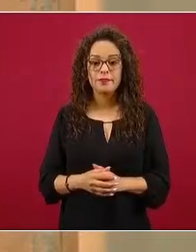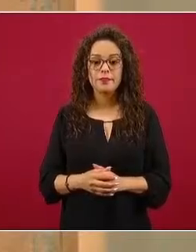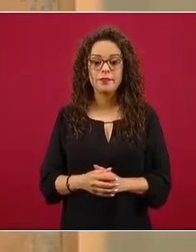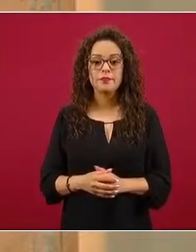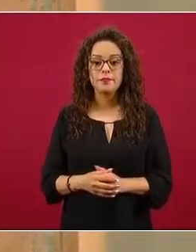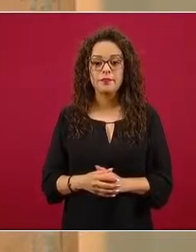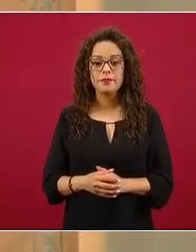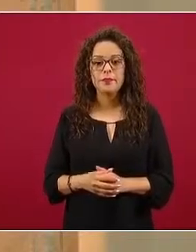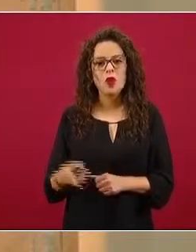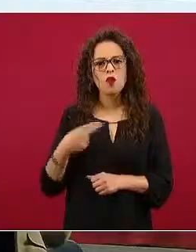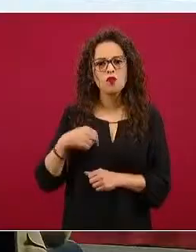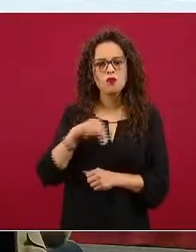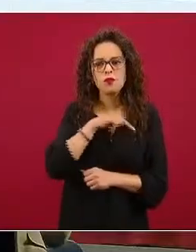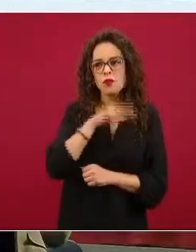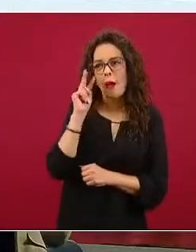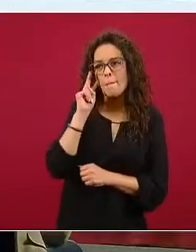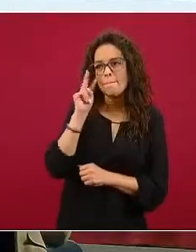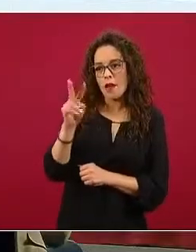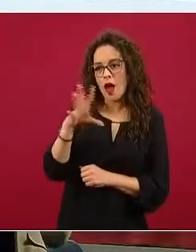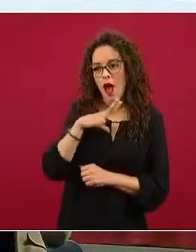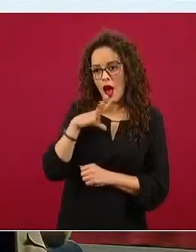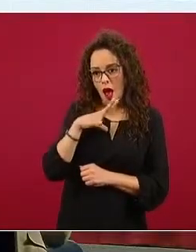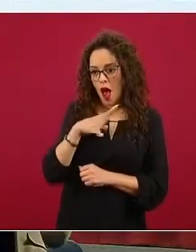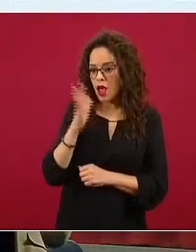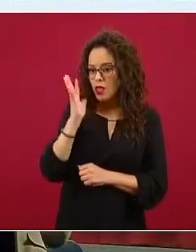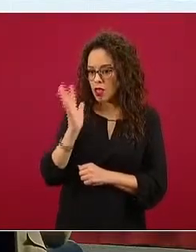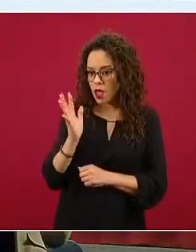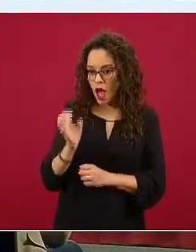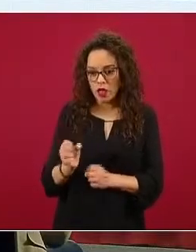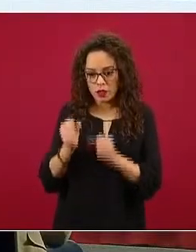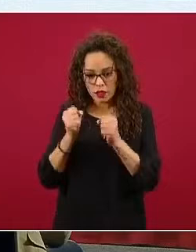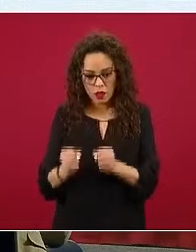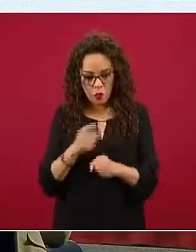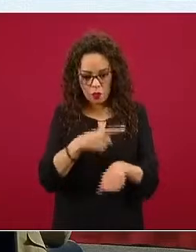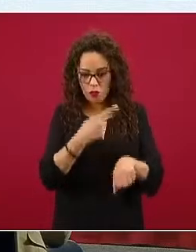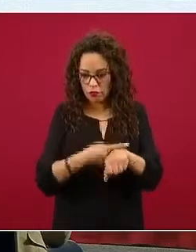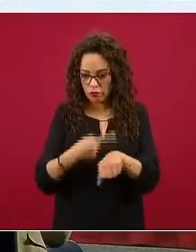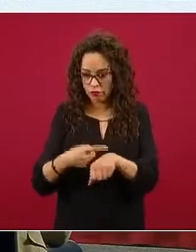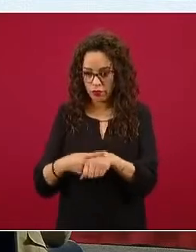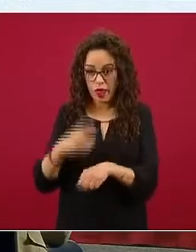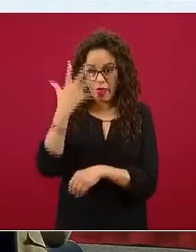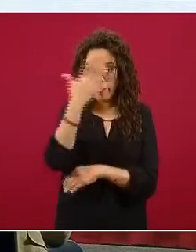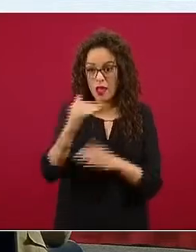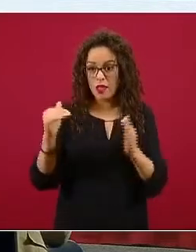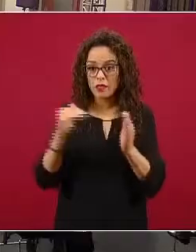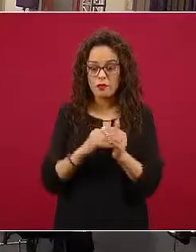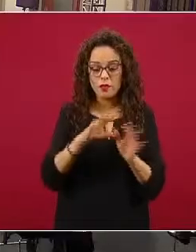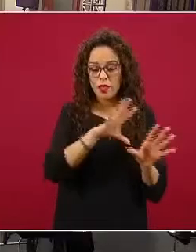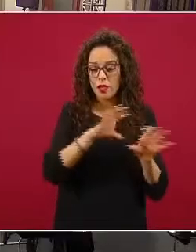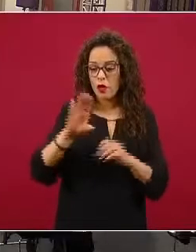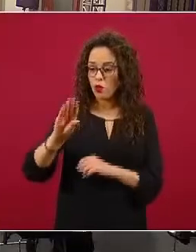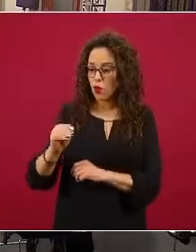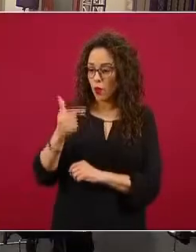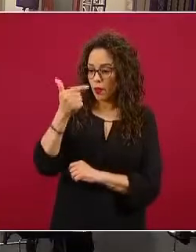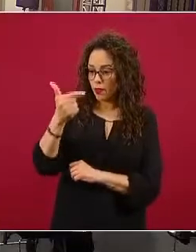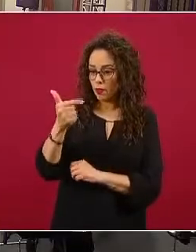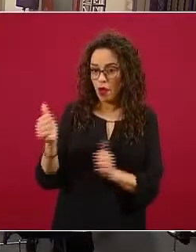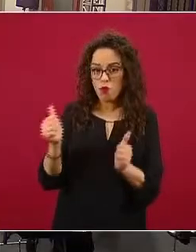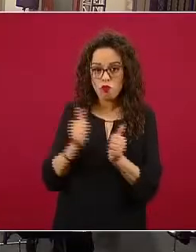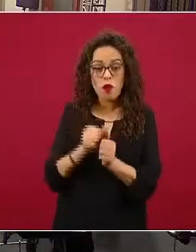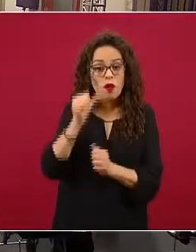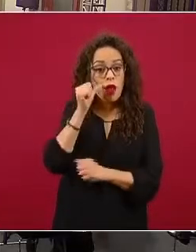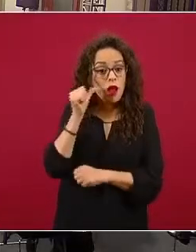Cuando vemos los casos confirmados que tenemos de este universo de 10.597 con corte al 27 de octubre, el